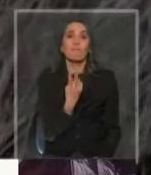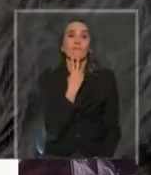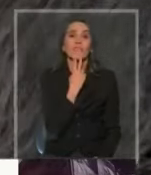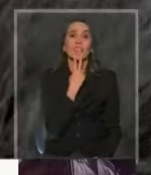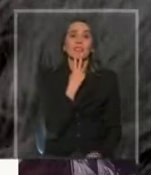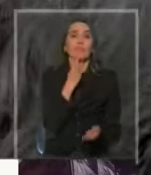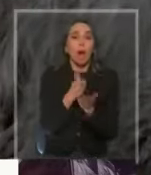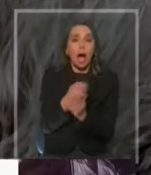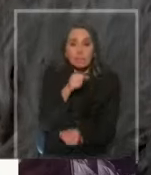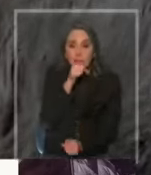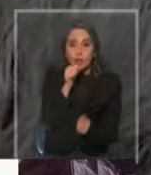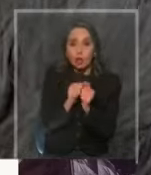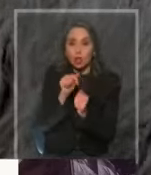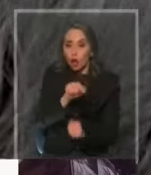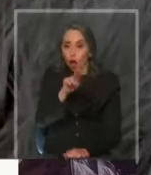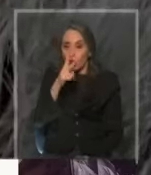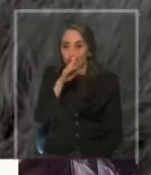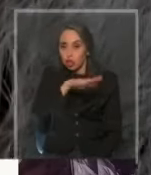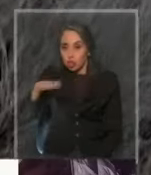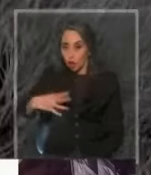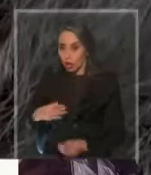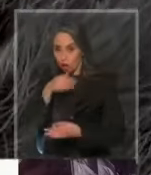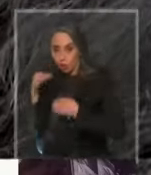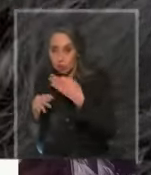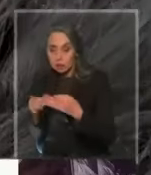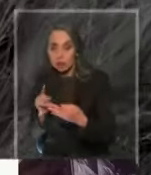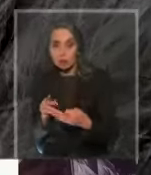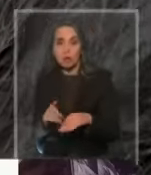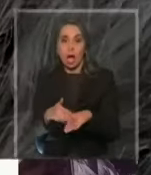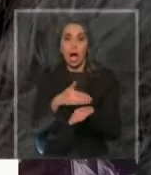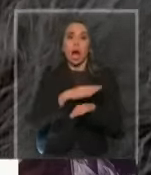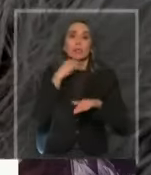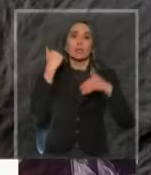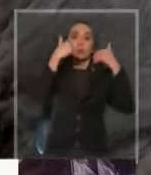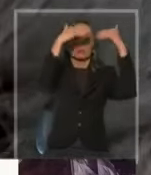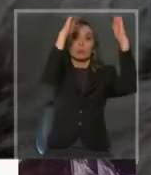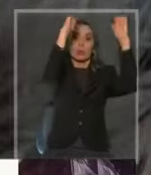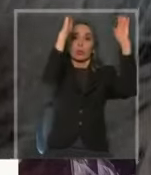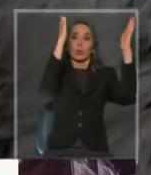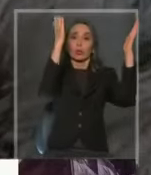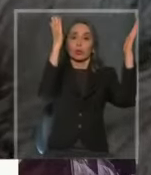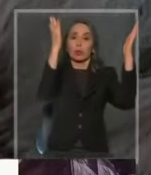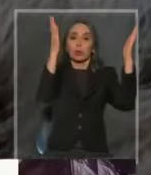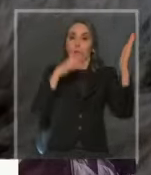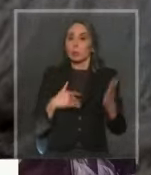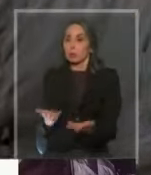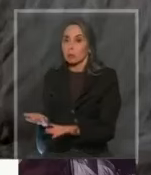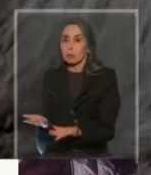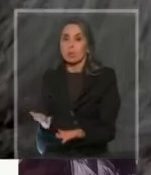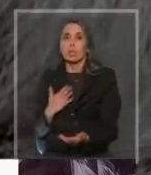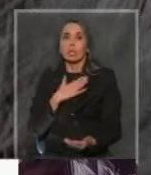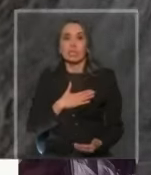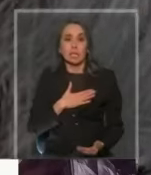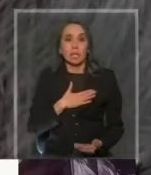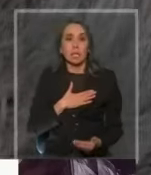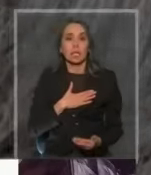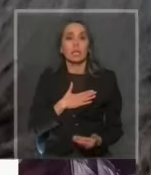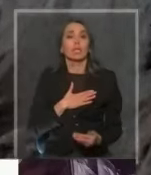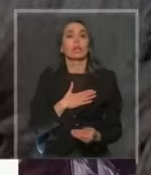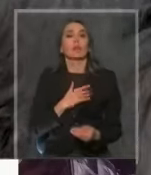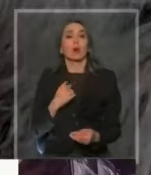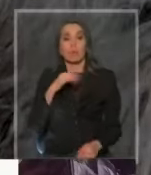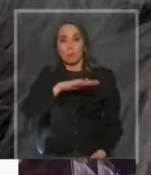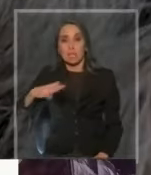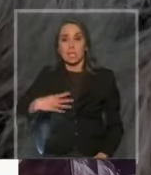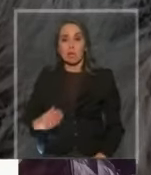hasta viejito con ustedes. Y no fue así, pues, nos dejó antes. Entonces, quiero dejar lo mejor posicionado a mis